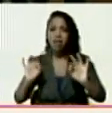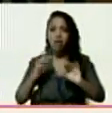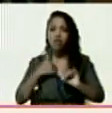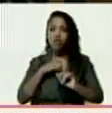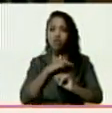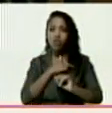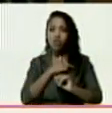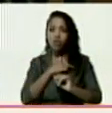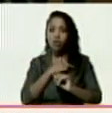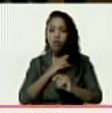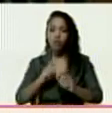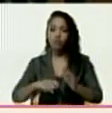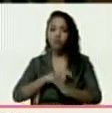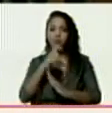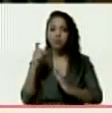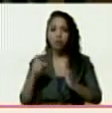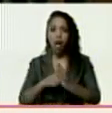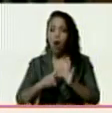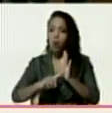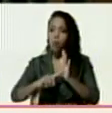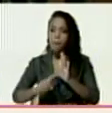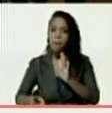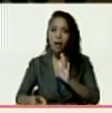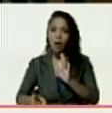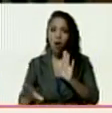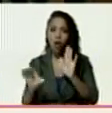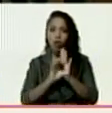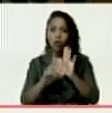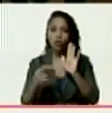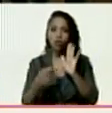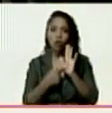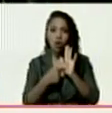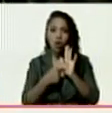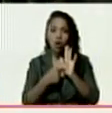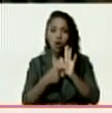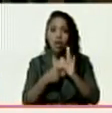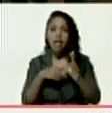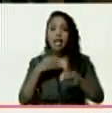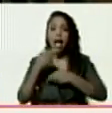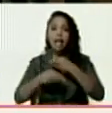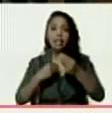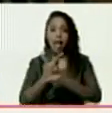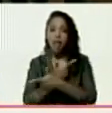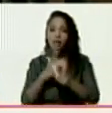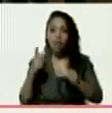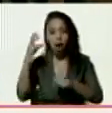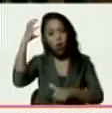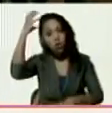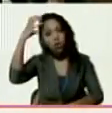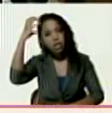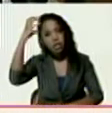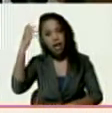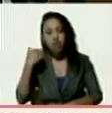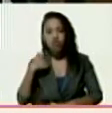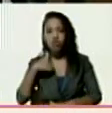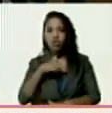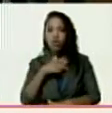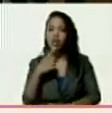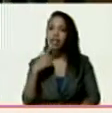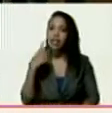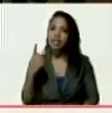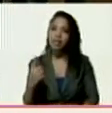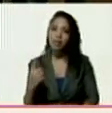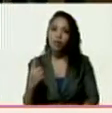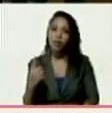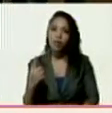estamos determinados a cumplir con la Constitución y a actuar con libertad de conciencia. Por eso nosotros le decimos